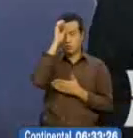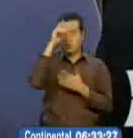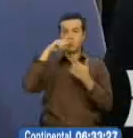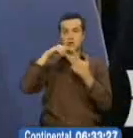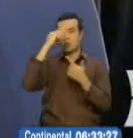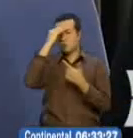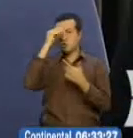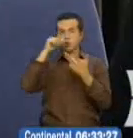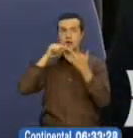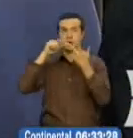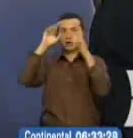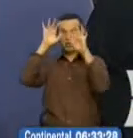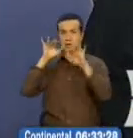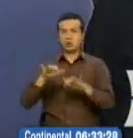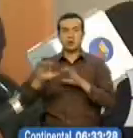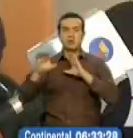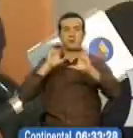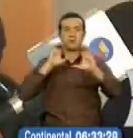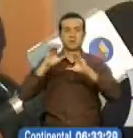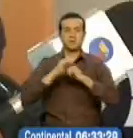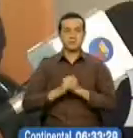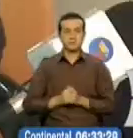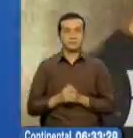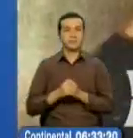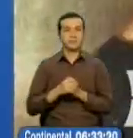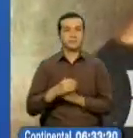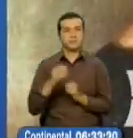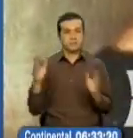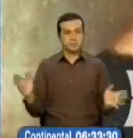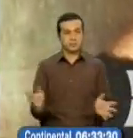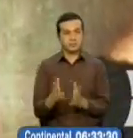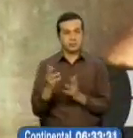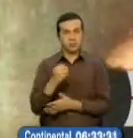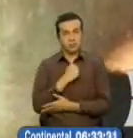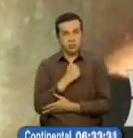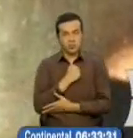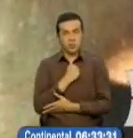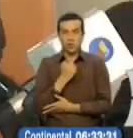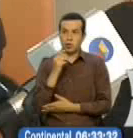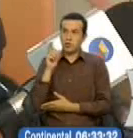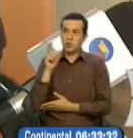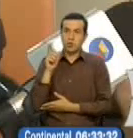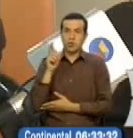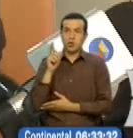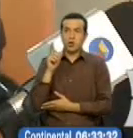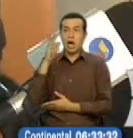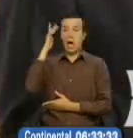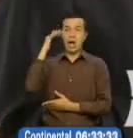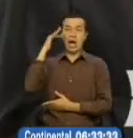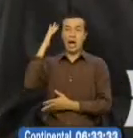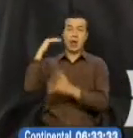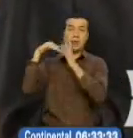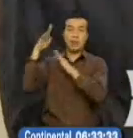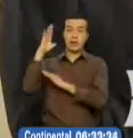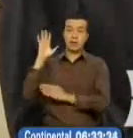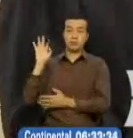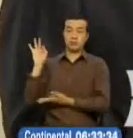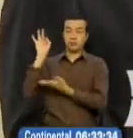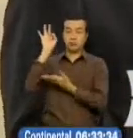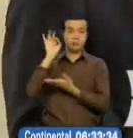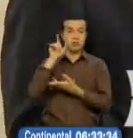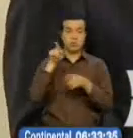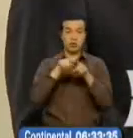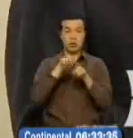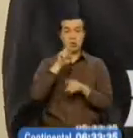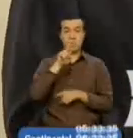y la Secretaría Nacional de Comunicación. En promover nuestros referentes históricos, culturales. Asimismo lo comenta Raúl